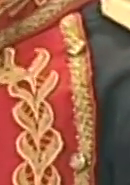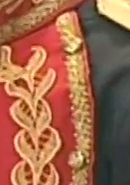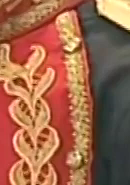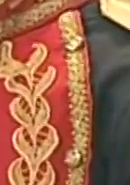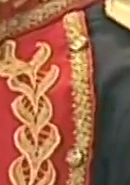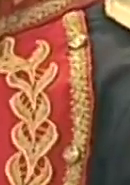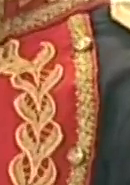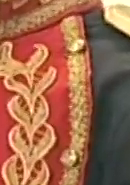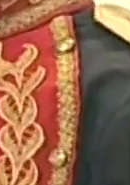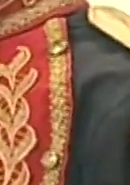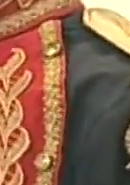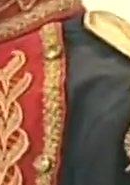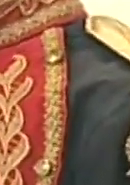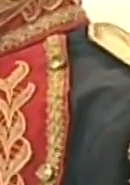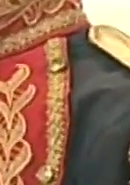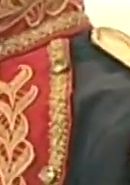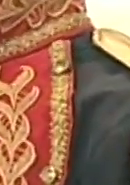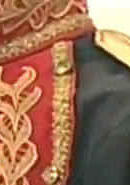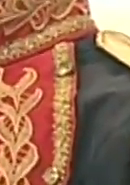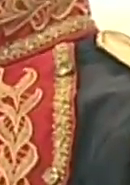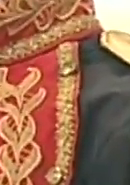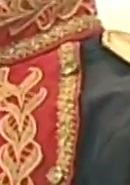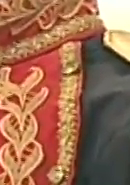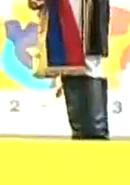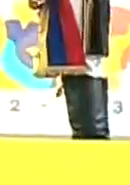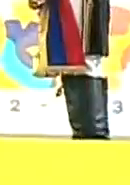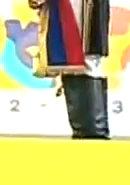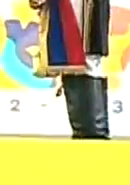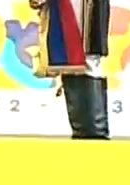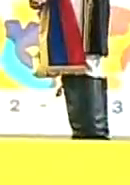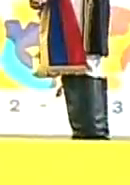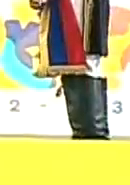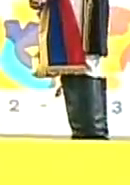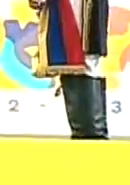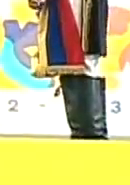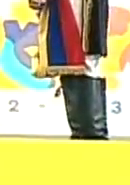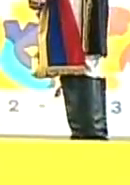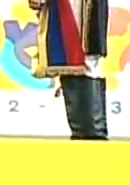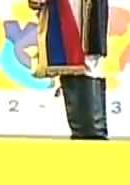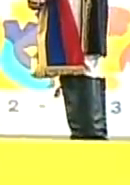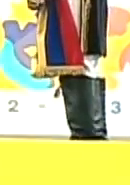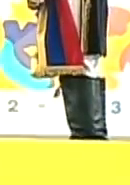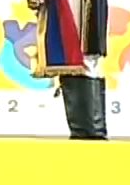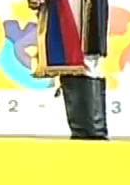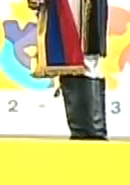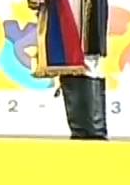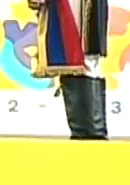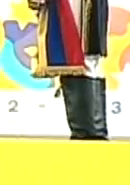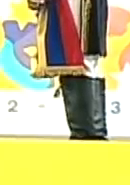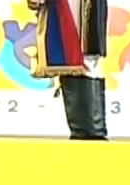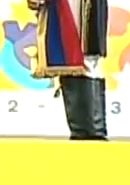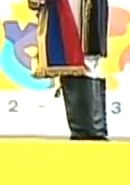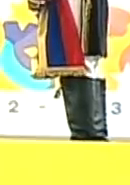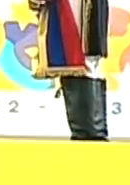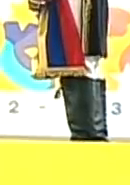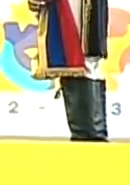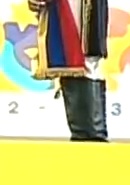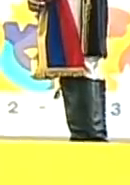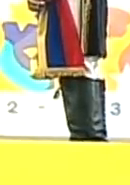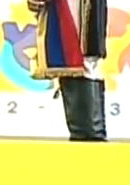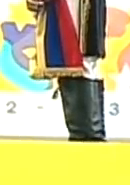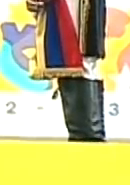poder hacer que usted cambie de parecer. El objetivo principal y fundamental de esta entrevista